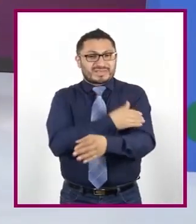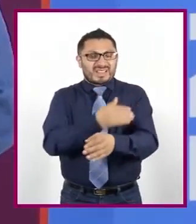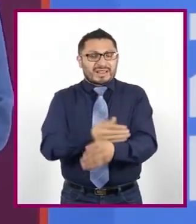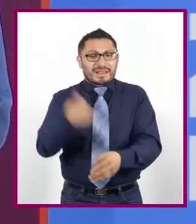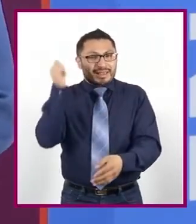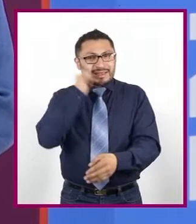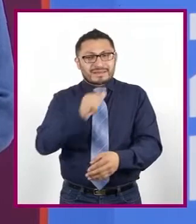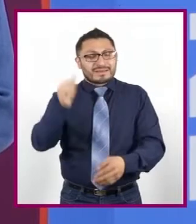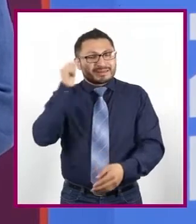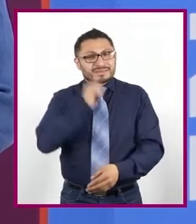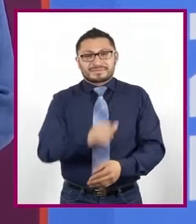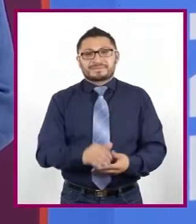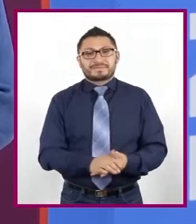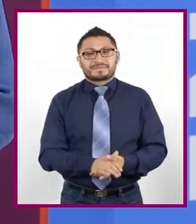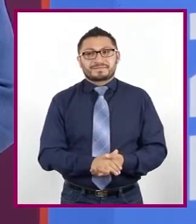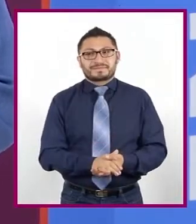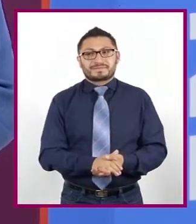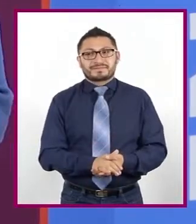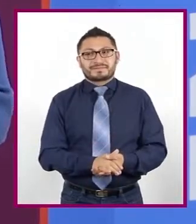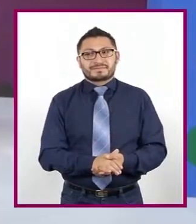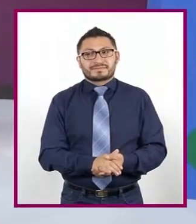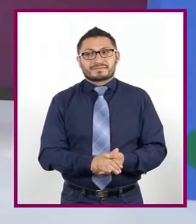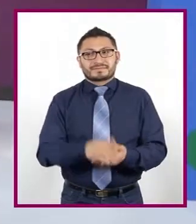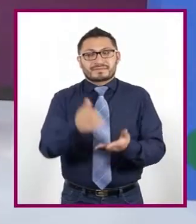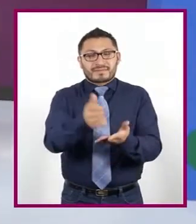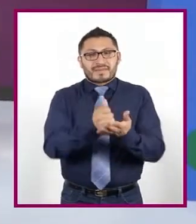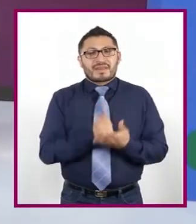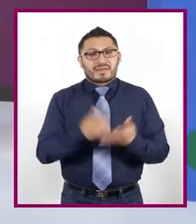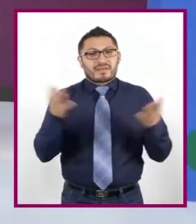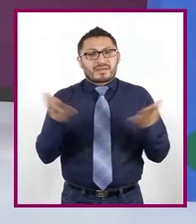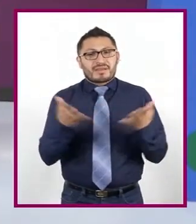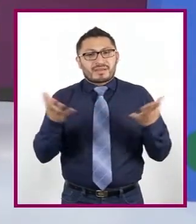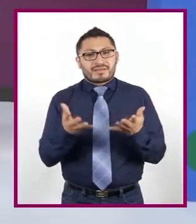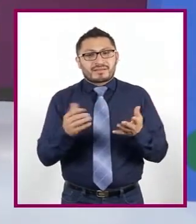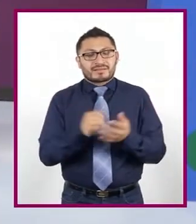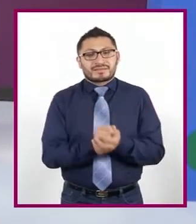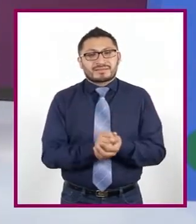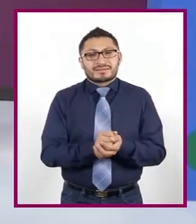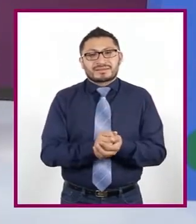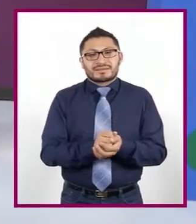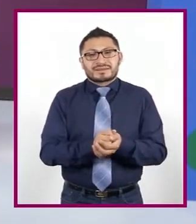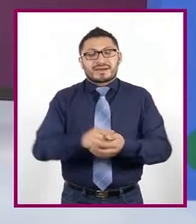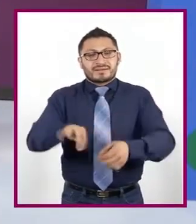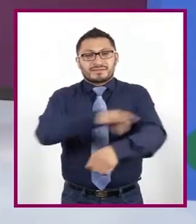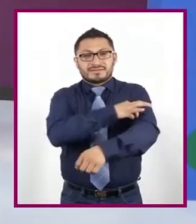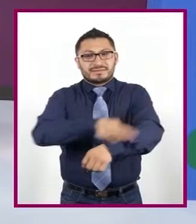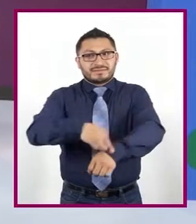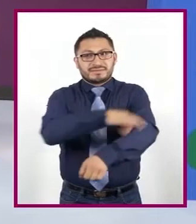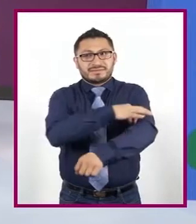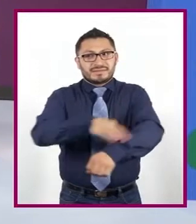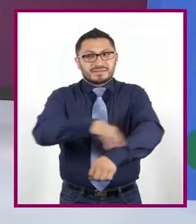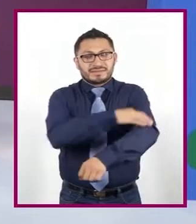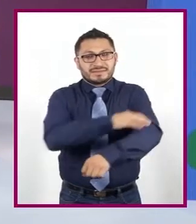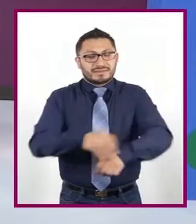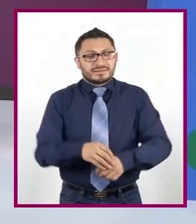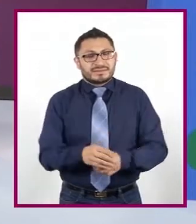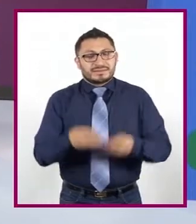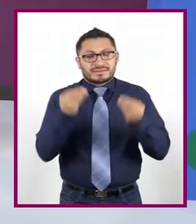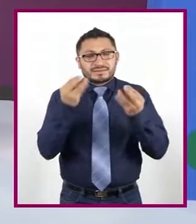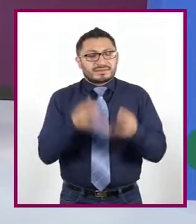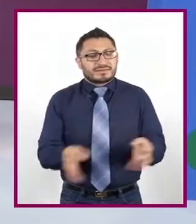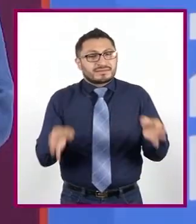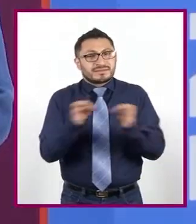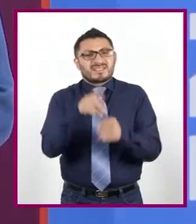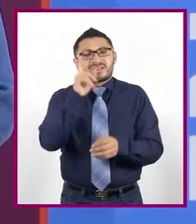en cada momento y nos ayudan a realizar trámites de suma importancia. Nos referimos, por ejemplo,